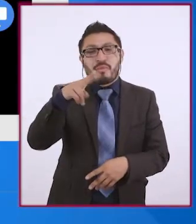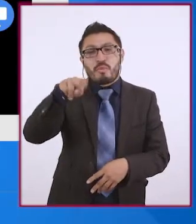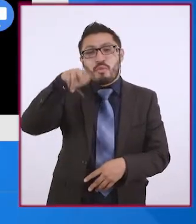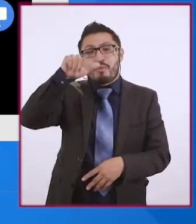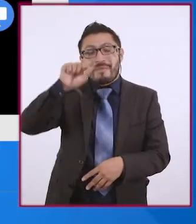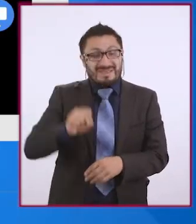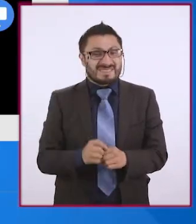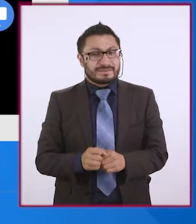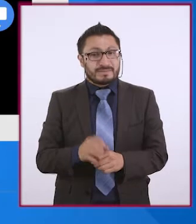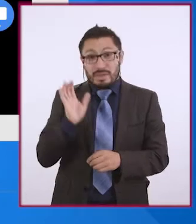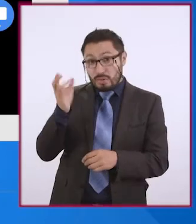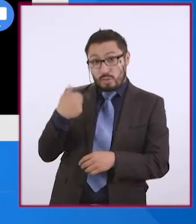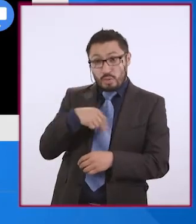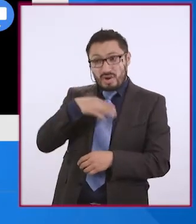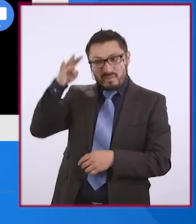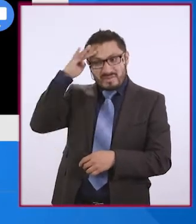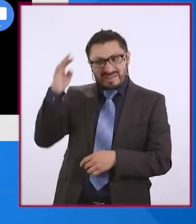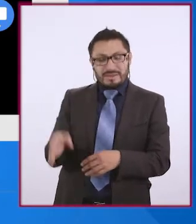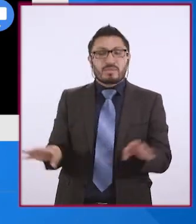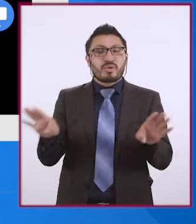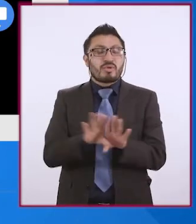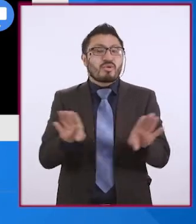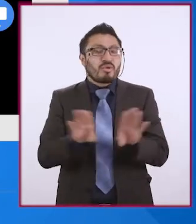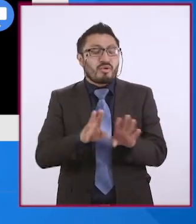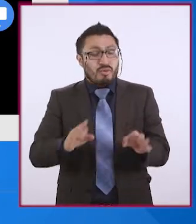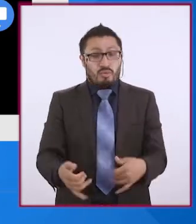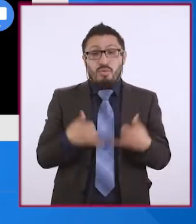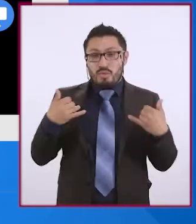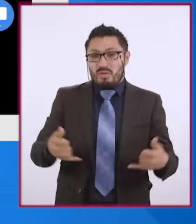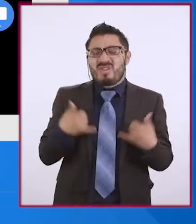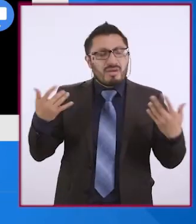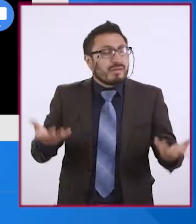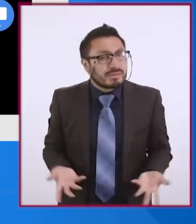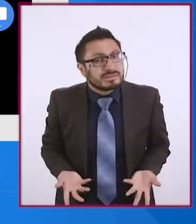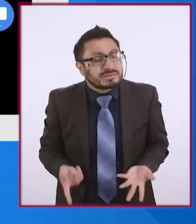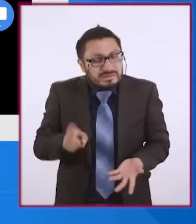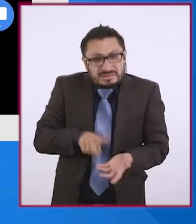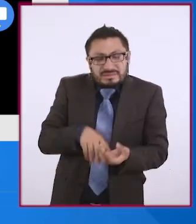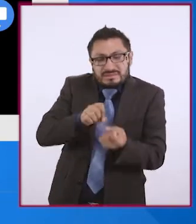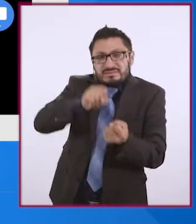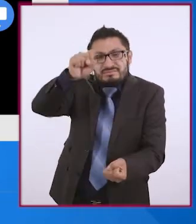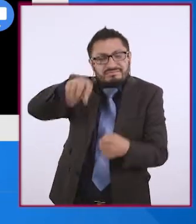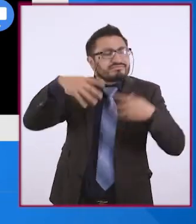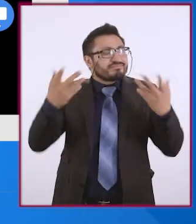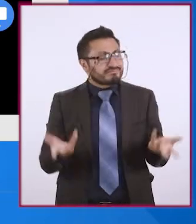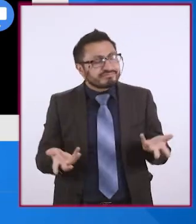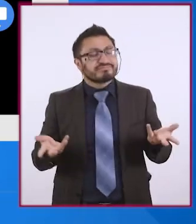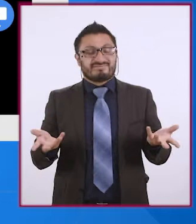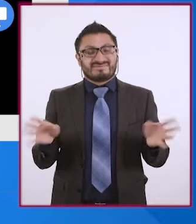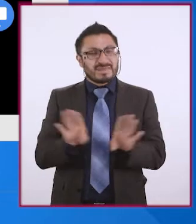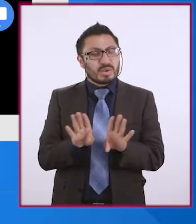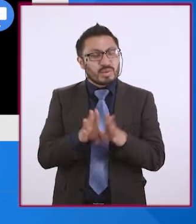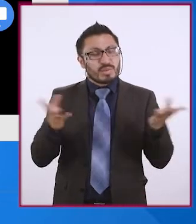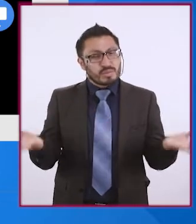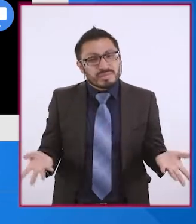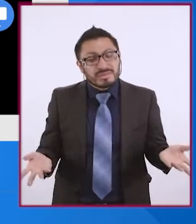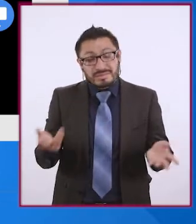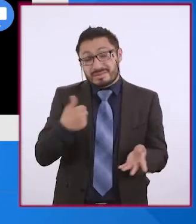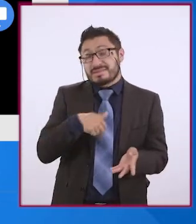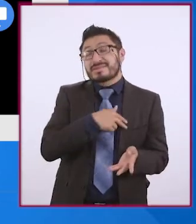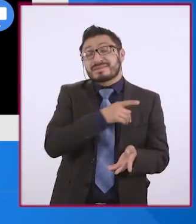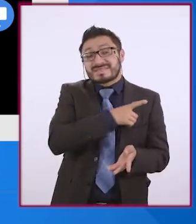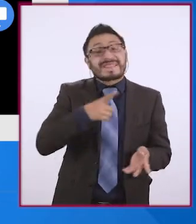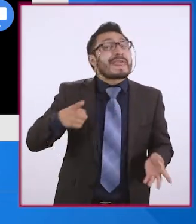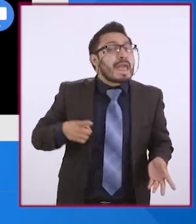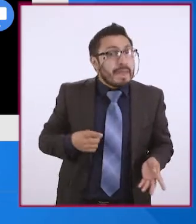Cuando nos preguntamos cómo está tomada en cuenta la juventud en nuestra Constitución, tenemos que saber, en